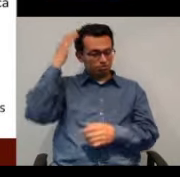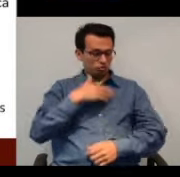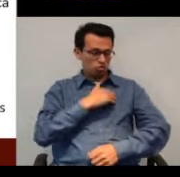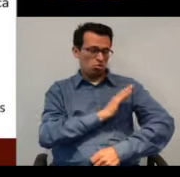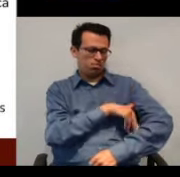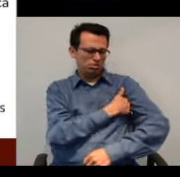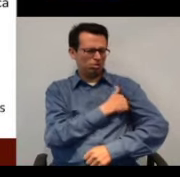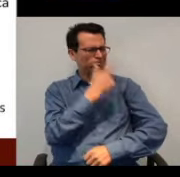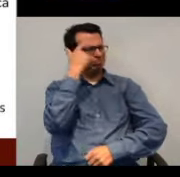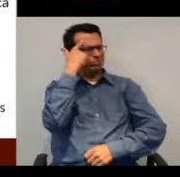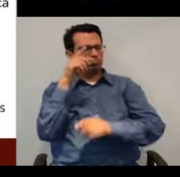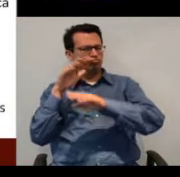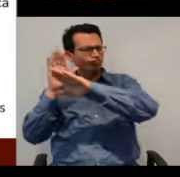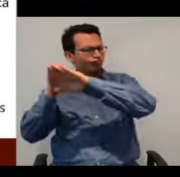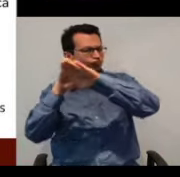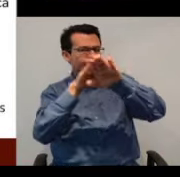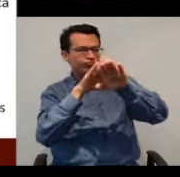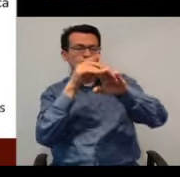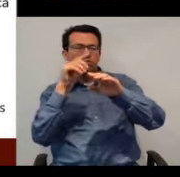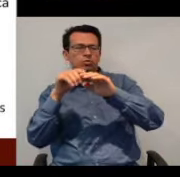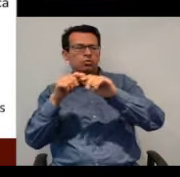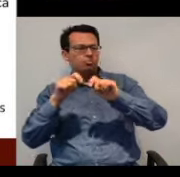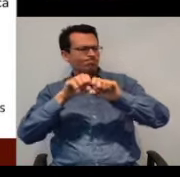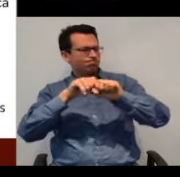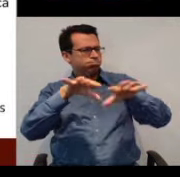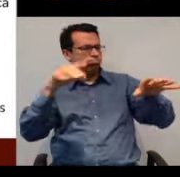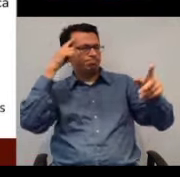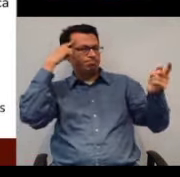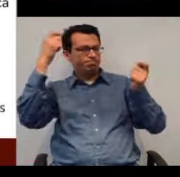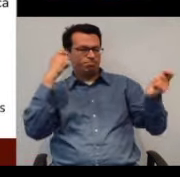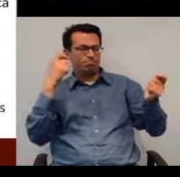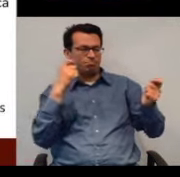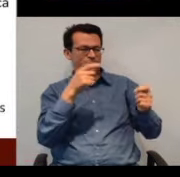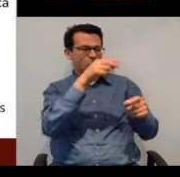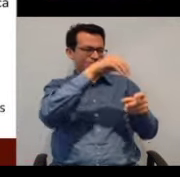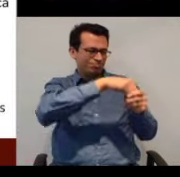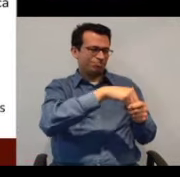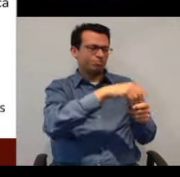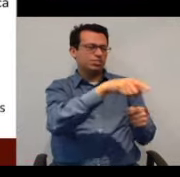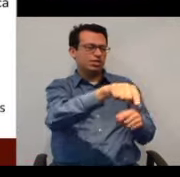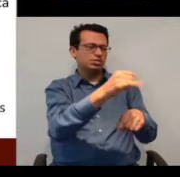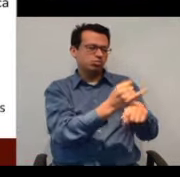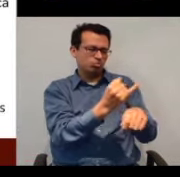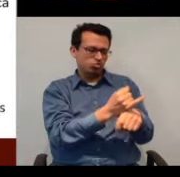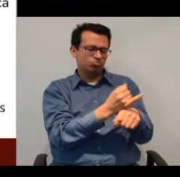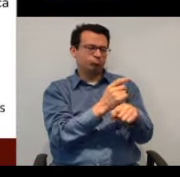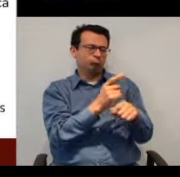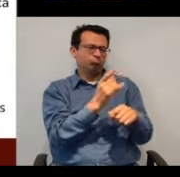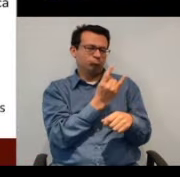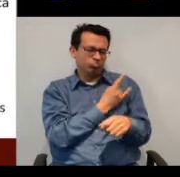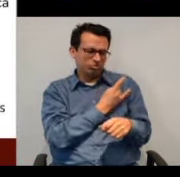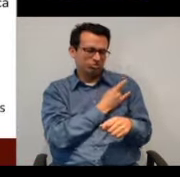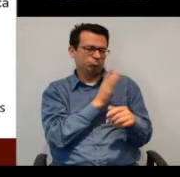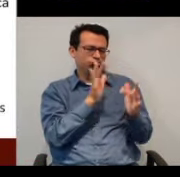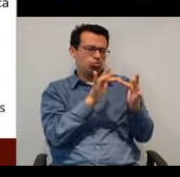acciones estratégicas específicas relacionadas con el tema en el seno mismo de las CIES, adicional al trabajo que se